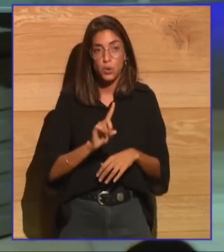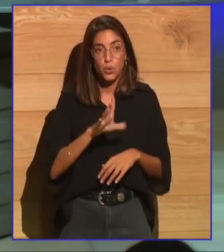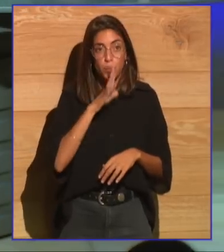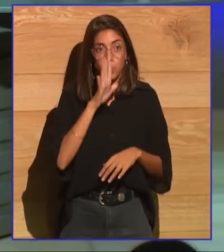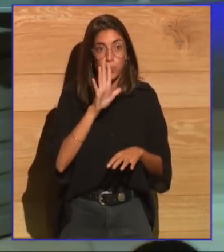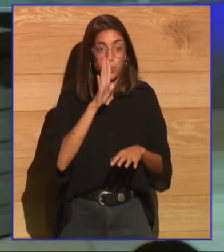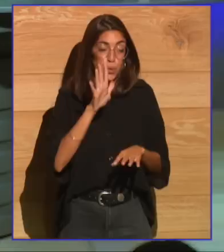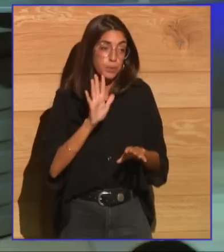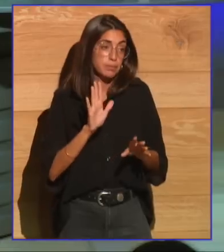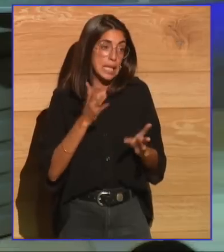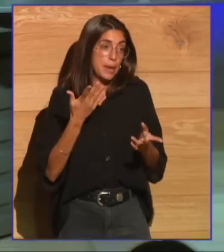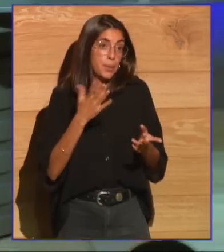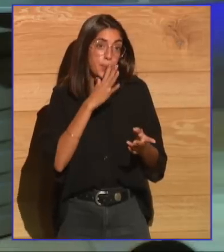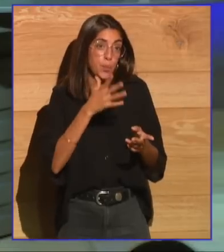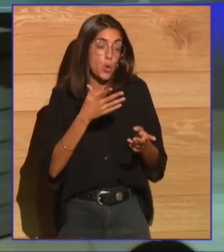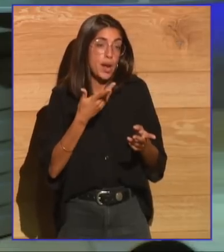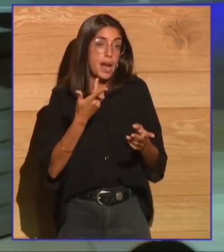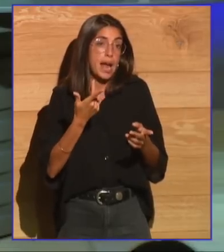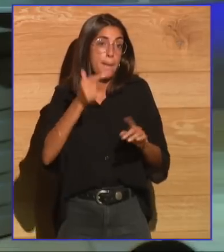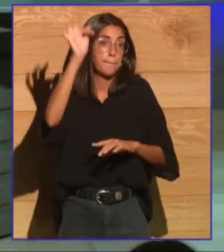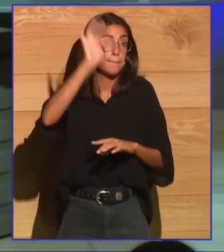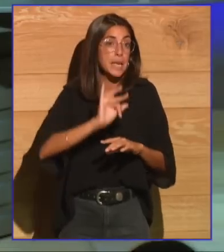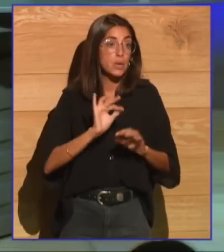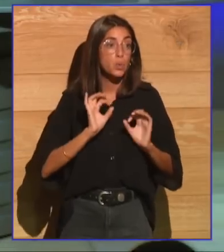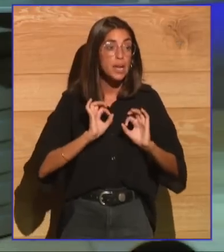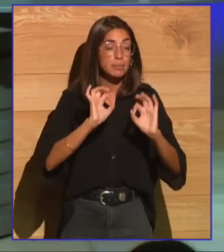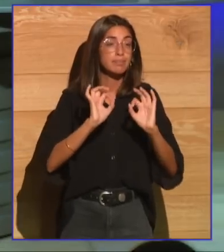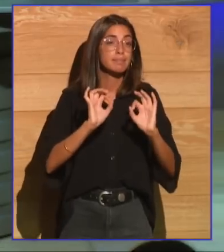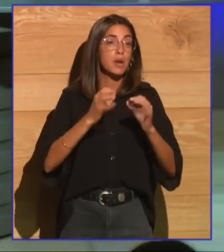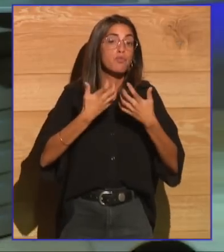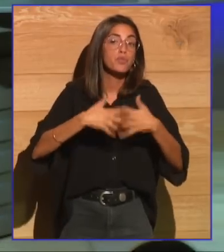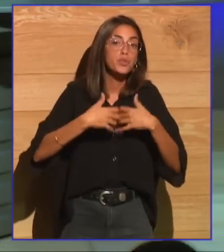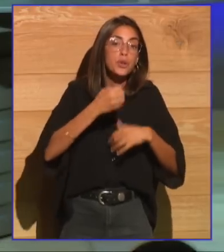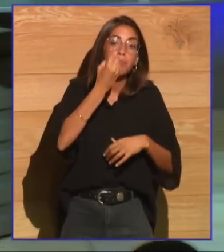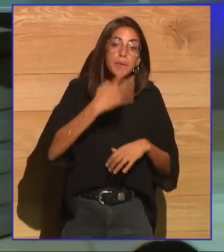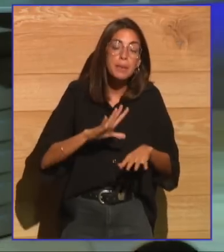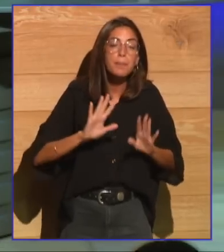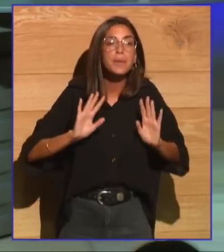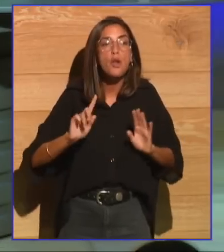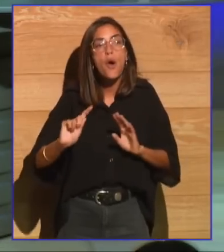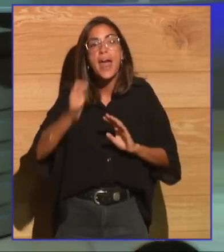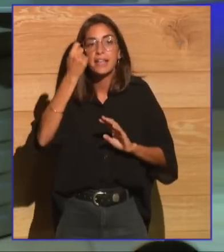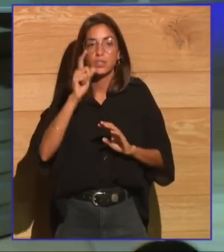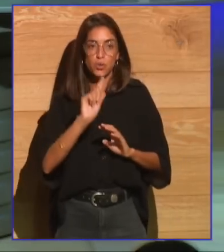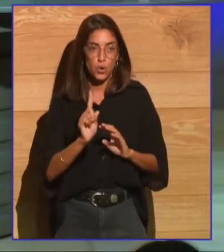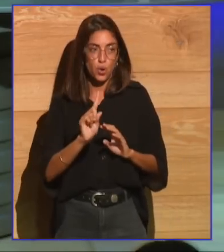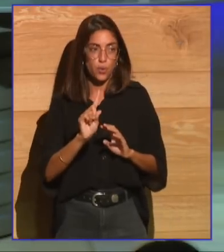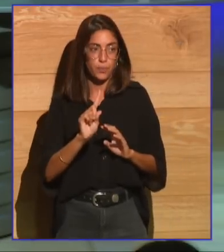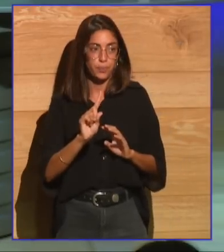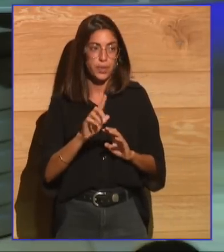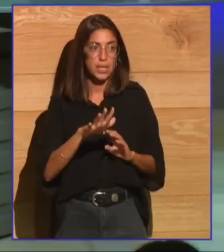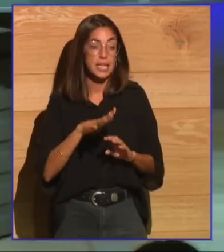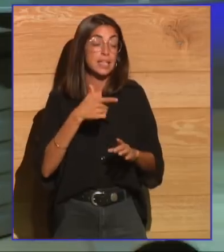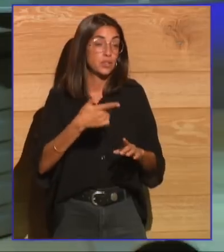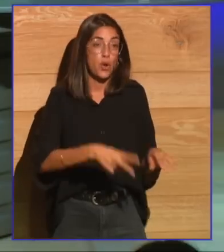la película objetivamente sí fue bien pero no lo bien que se esperaba que fuera y es una de las maldiciones que tienen en general